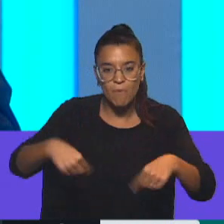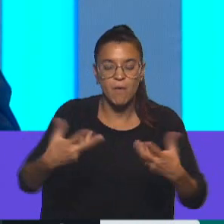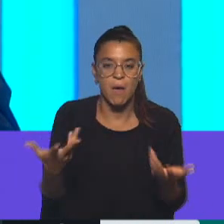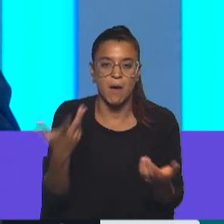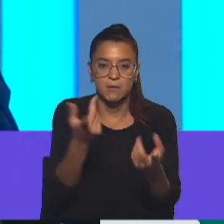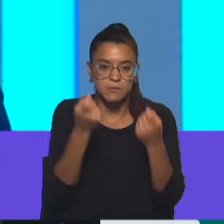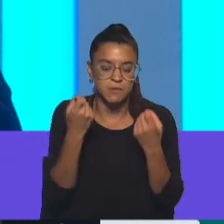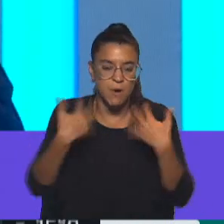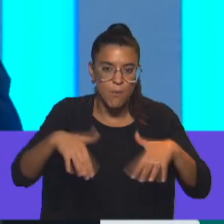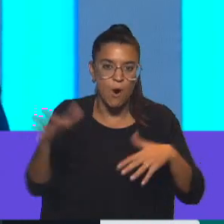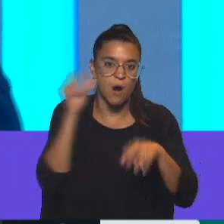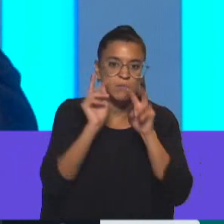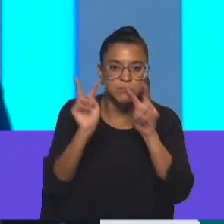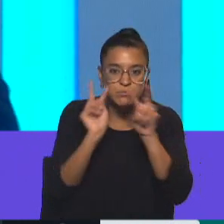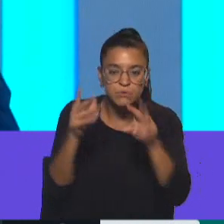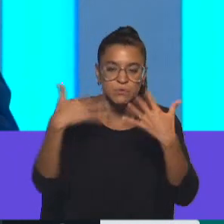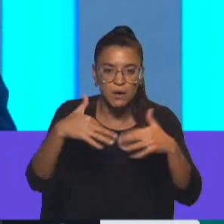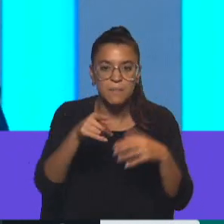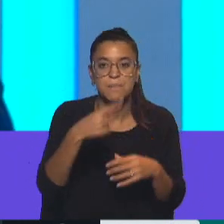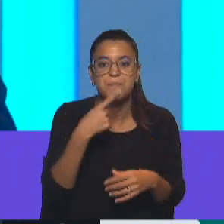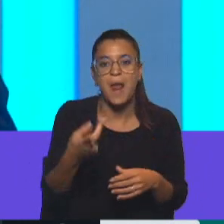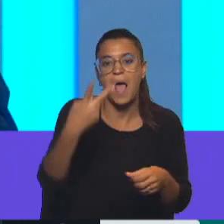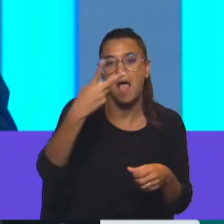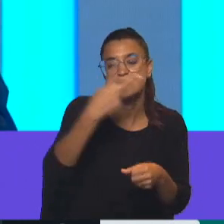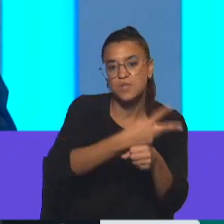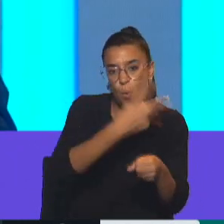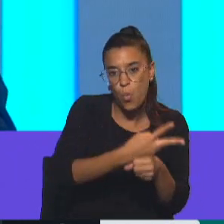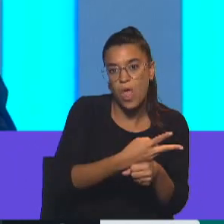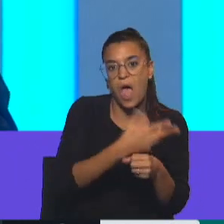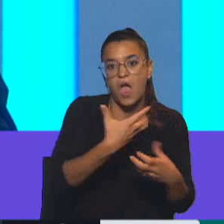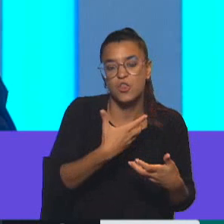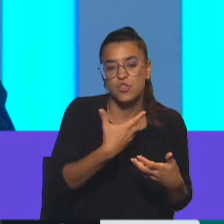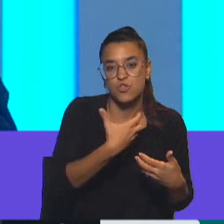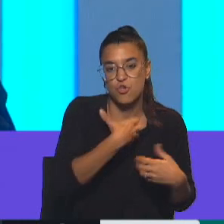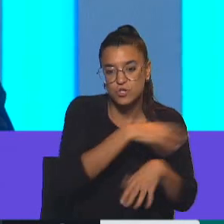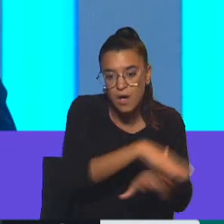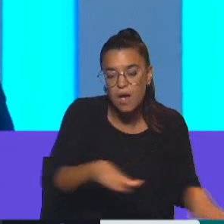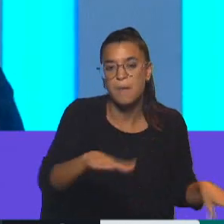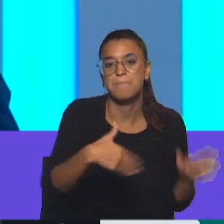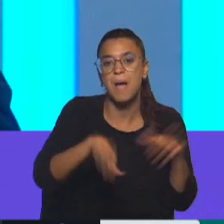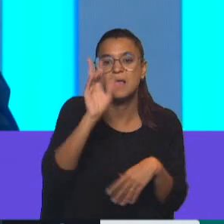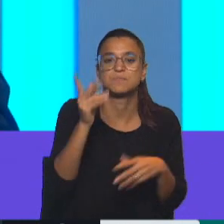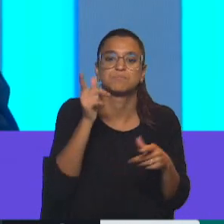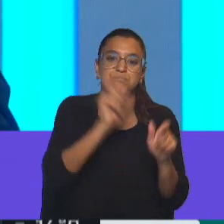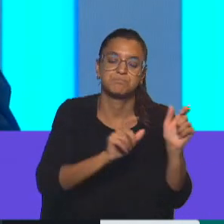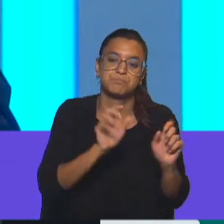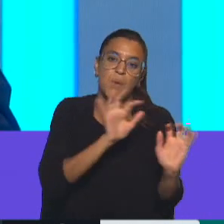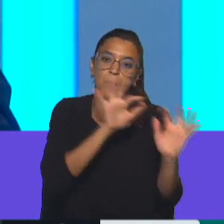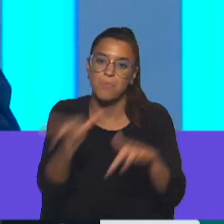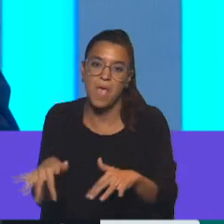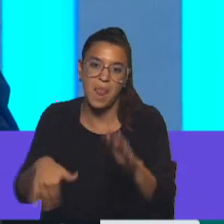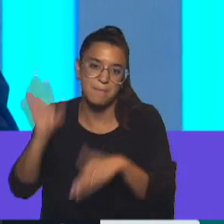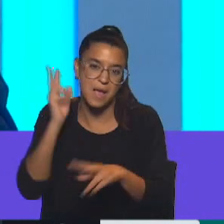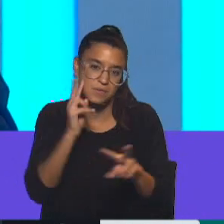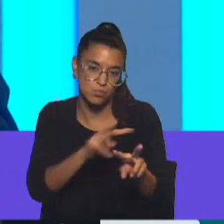para quienes hoy transitan el secundario, que por ejemplo, son nuestros principales visitantes, nuestros visitantes más masivos,